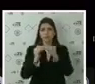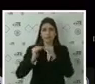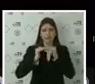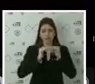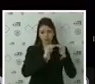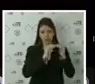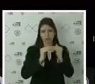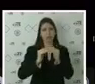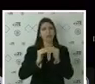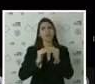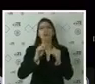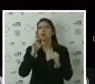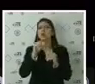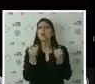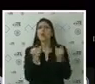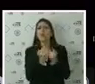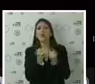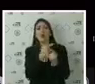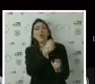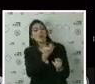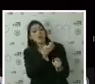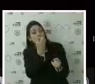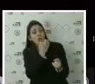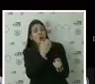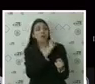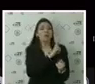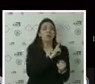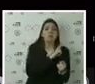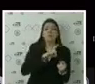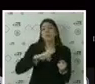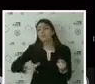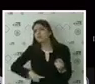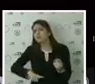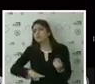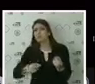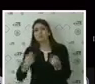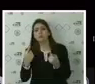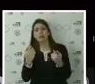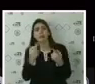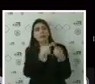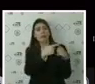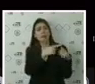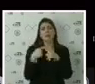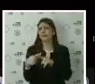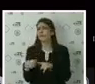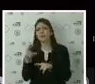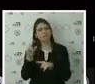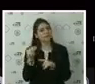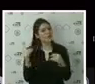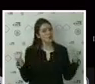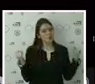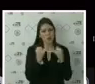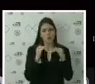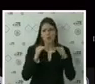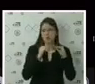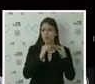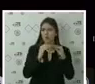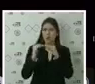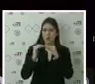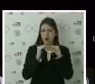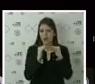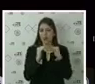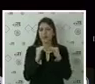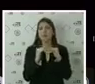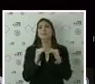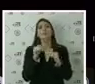no exista un punto de comparación entre una escuela pública y una escuela privada. Tienen que tener la